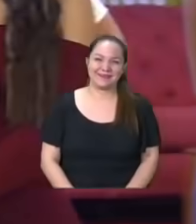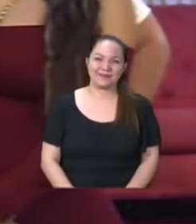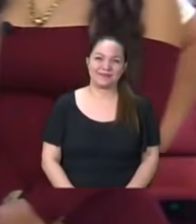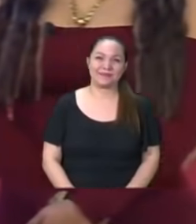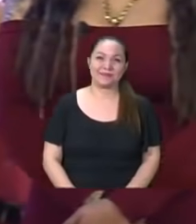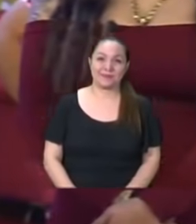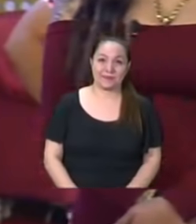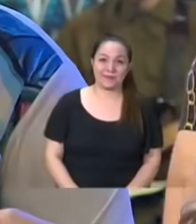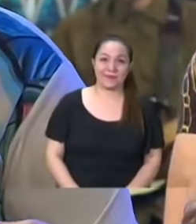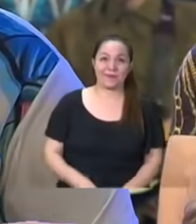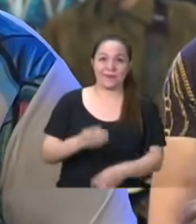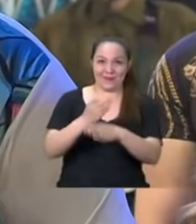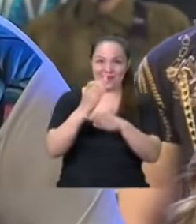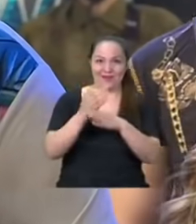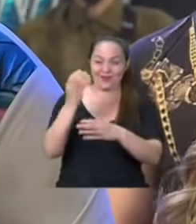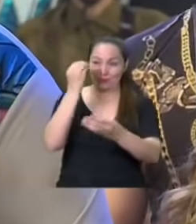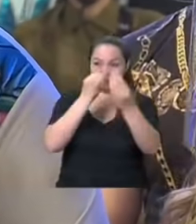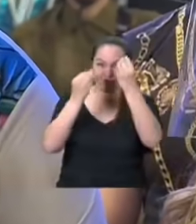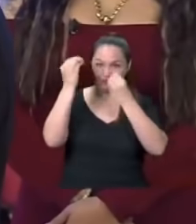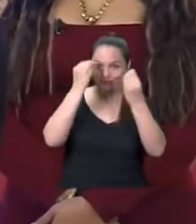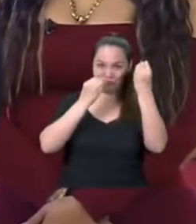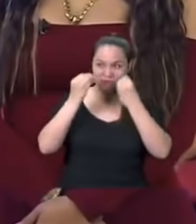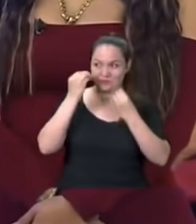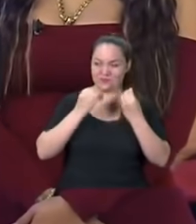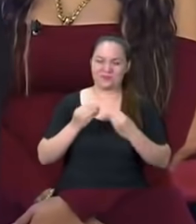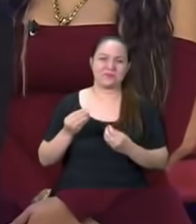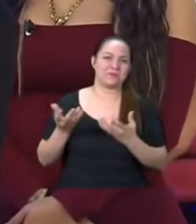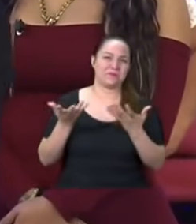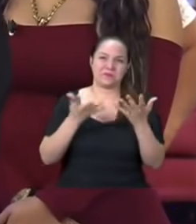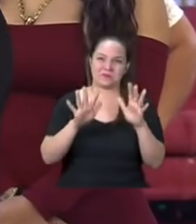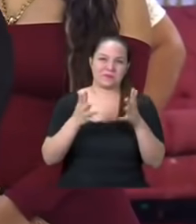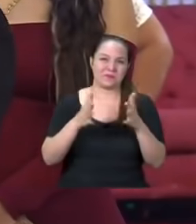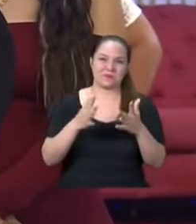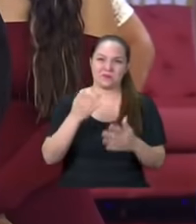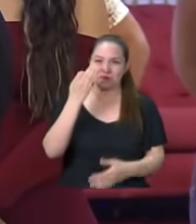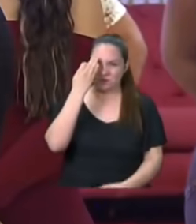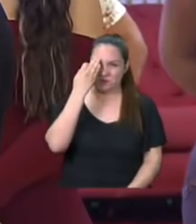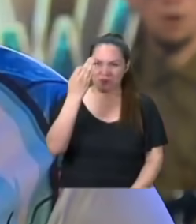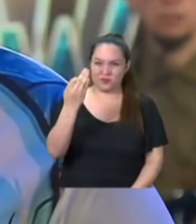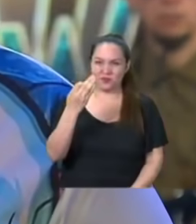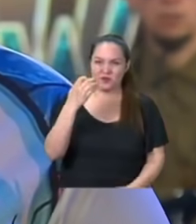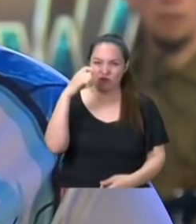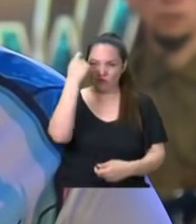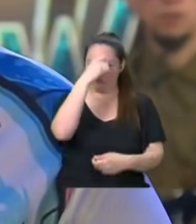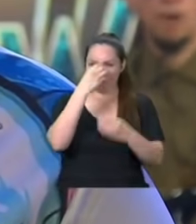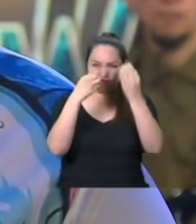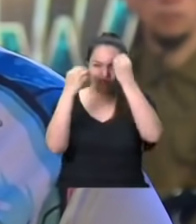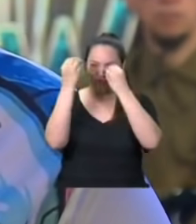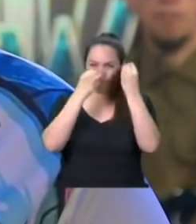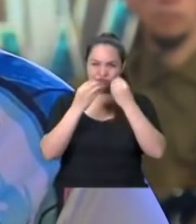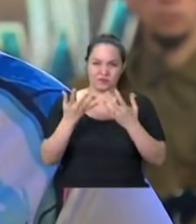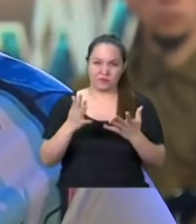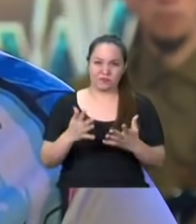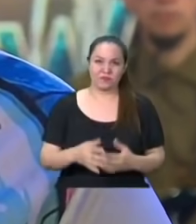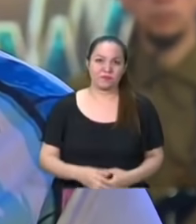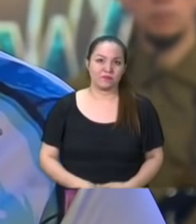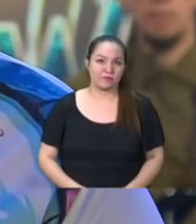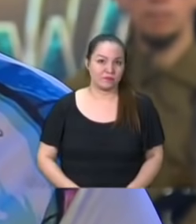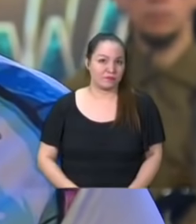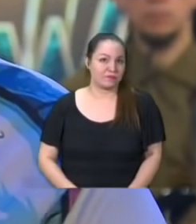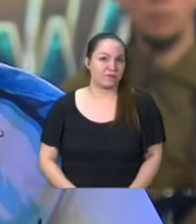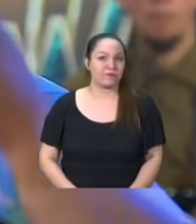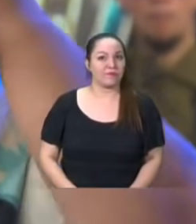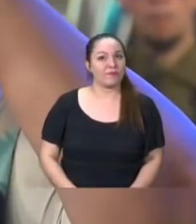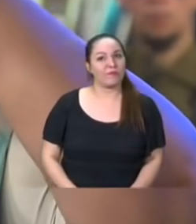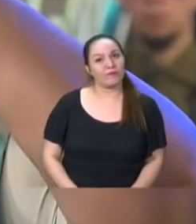Steven, aquí va en proceso, ¿eh? ¿Cuánto tiempo se tarda Big Neurosis en maquillar? Bueno, Ale Cavazos es la que me maquilla. Se